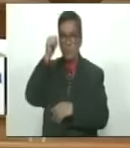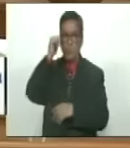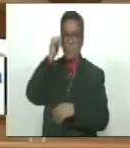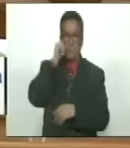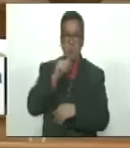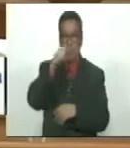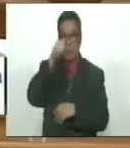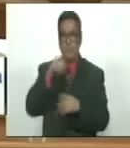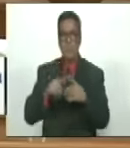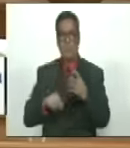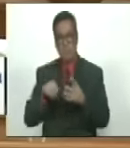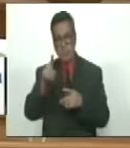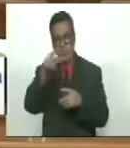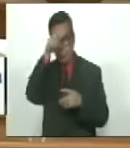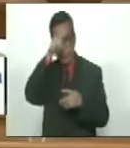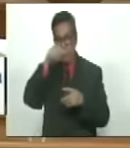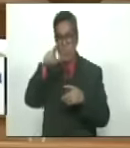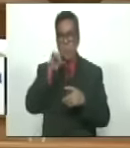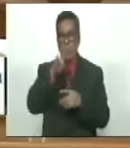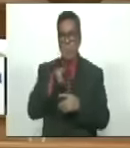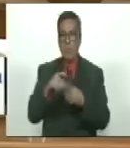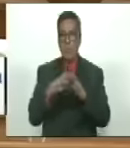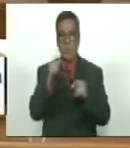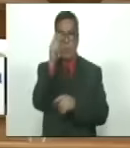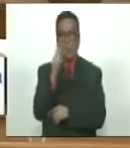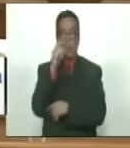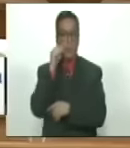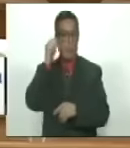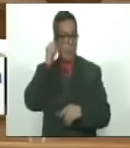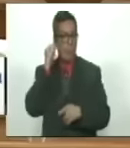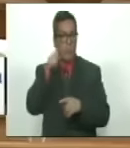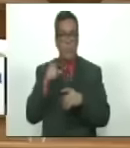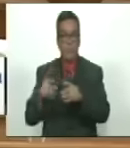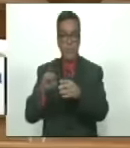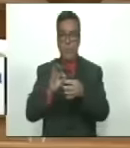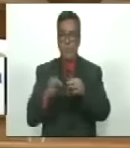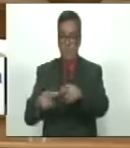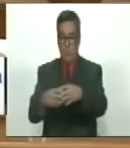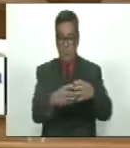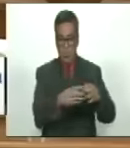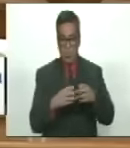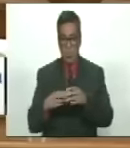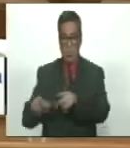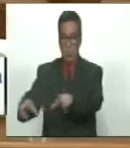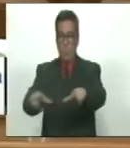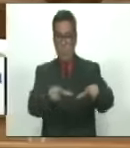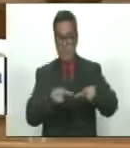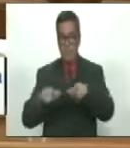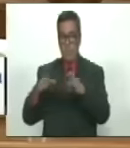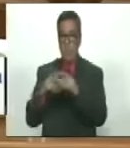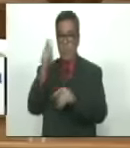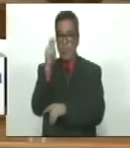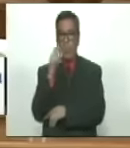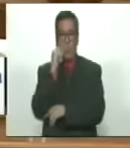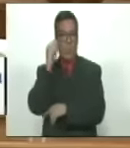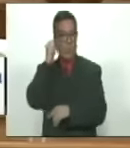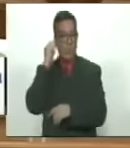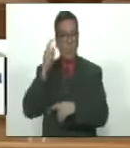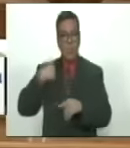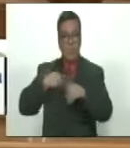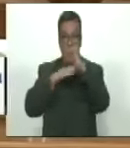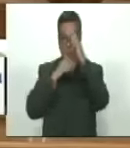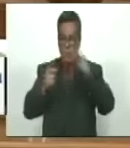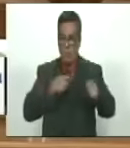en todo el territorio nacional para el debate. Todos los diputados y diputadas en sus circuitos territoriales. Todos los diputados y diputadas atendiendo